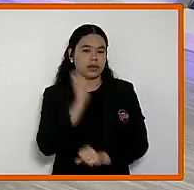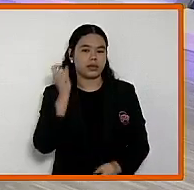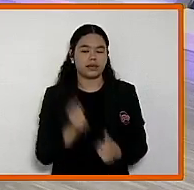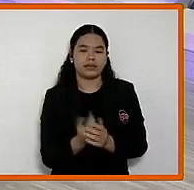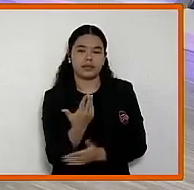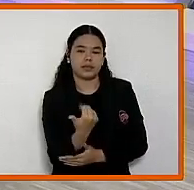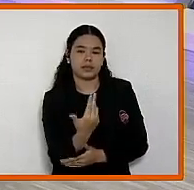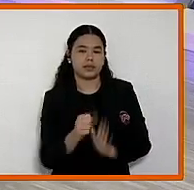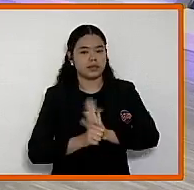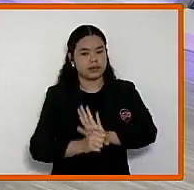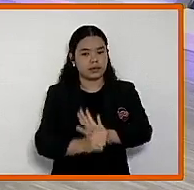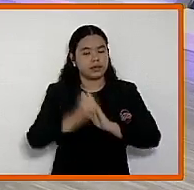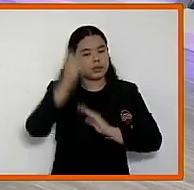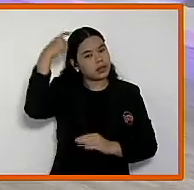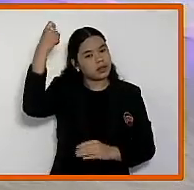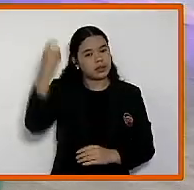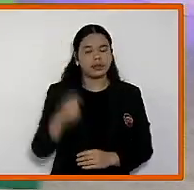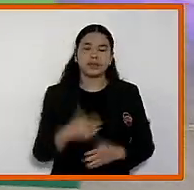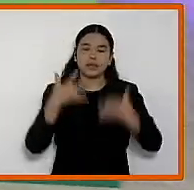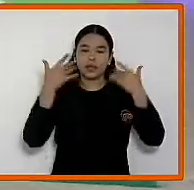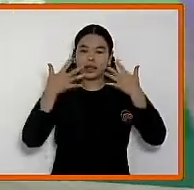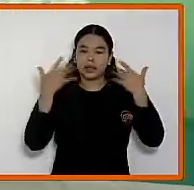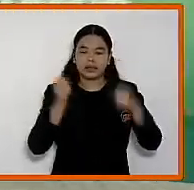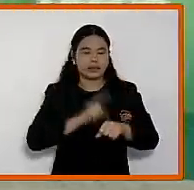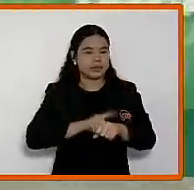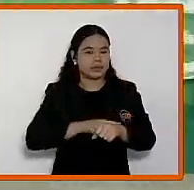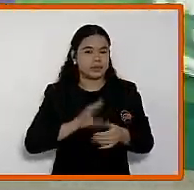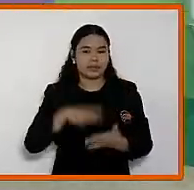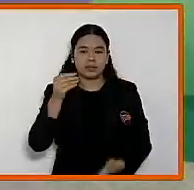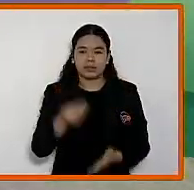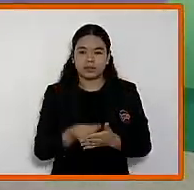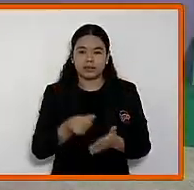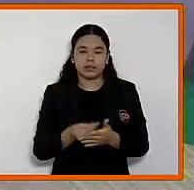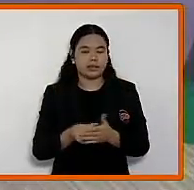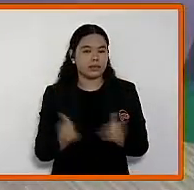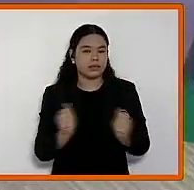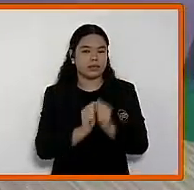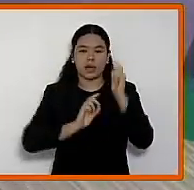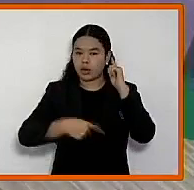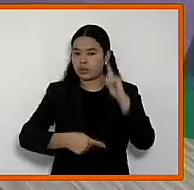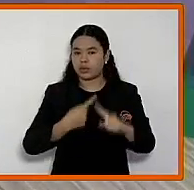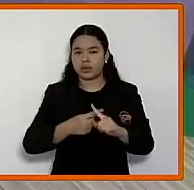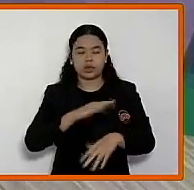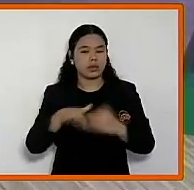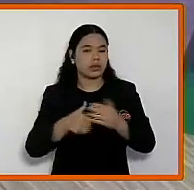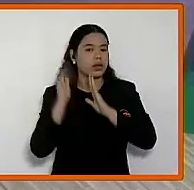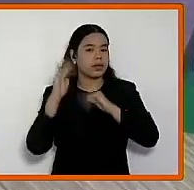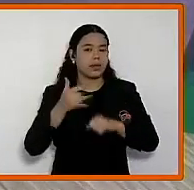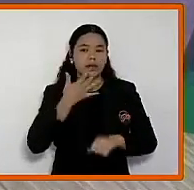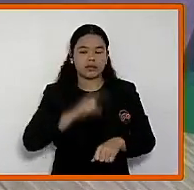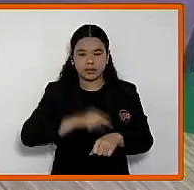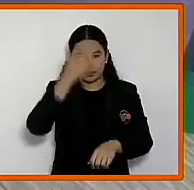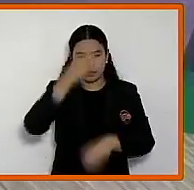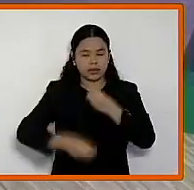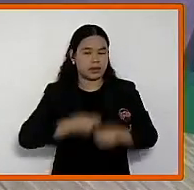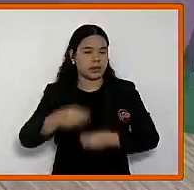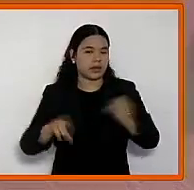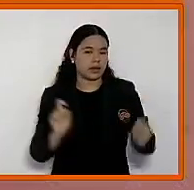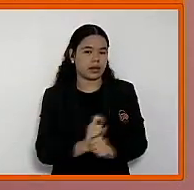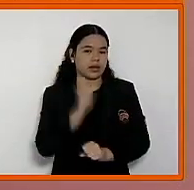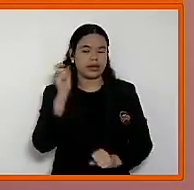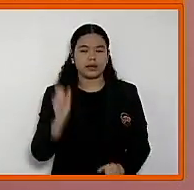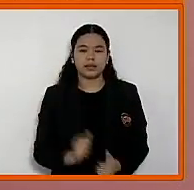con su símbolo de sueños gato. Es momento de multiplicar tu premio junto a MultiX. Te deseamos muchísima suerte. Y la esfera favorecida para esta noche